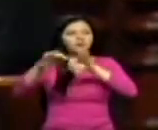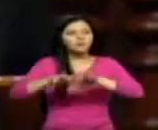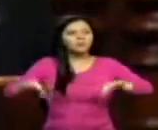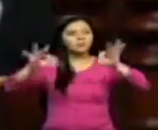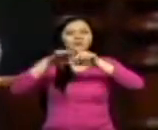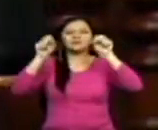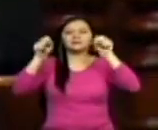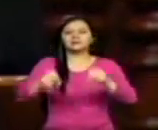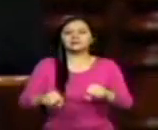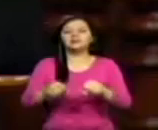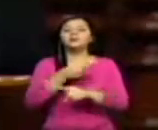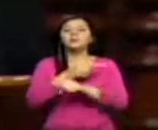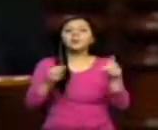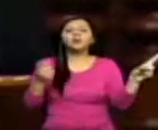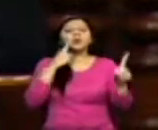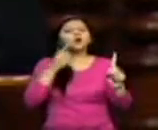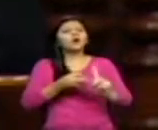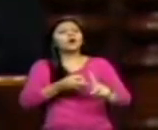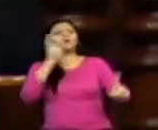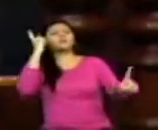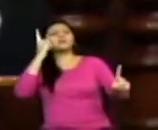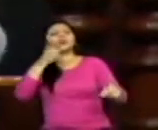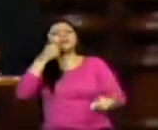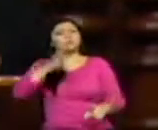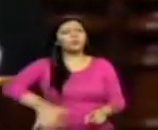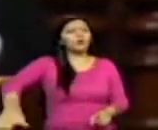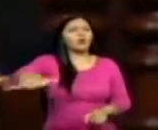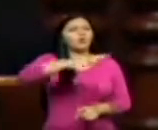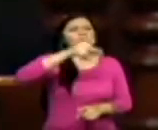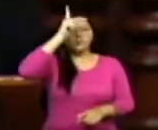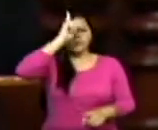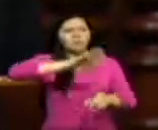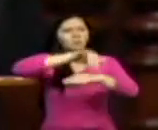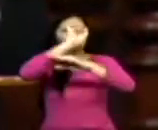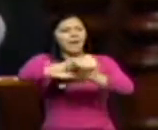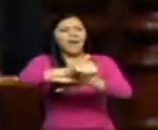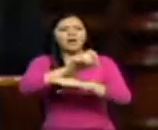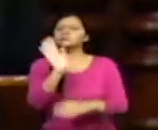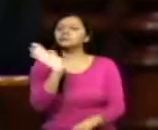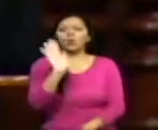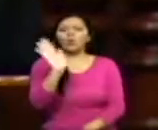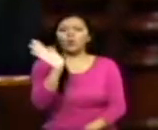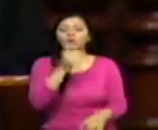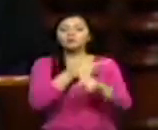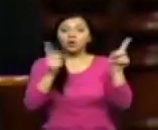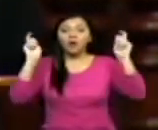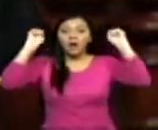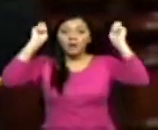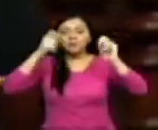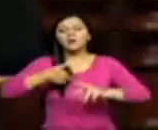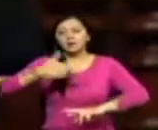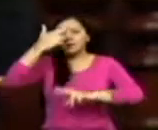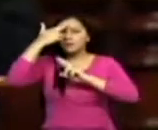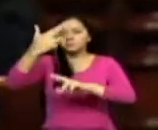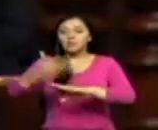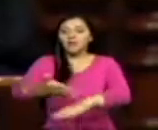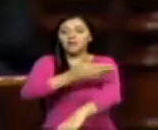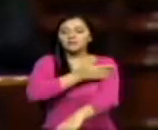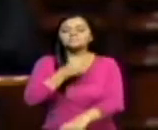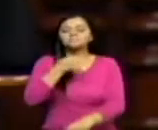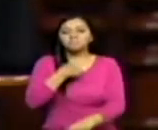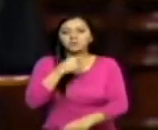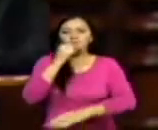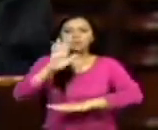No nos iremos contra la voluntad del pueblo. Así lo dije en la campaña y esa es